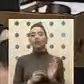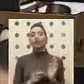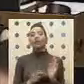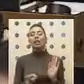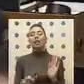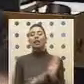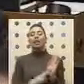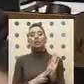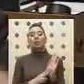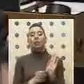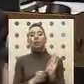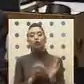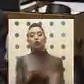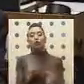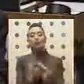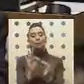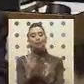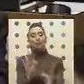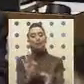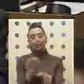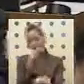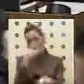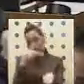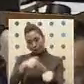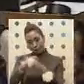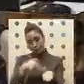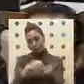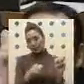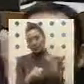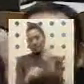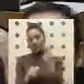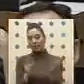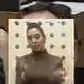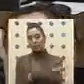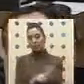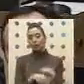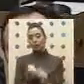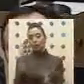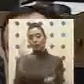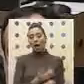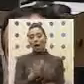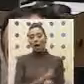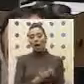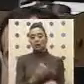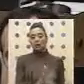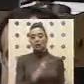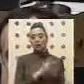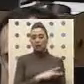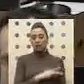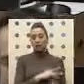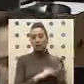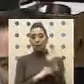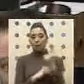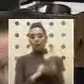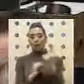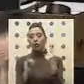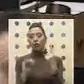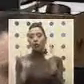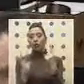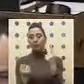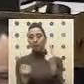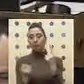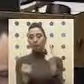impuesto específico a los combustibles es el tercer impuesto que más recauda en Chile, después del IVA, que está en primer